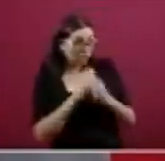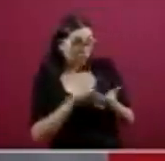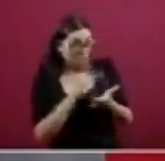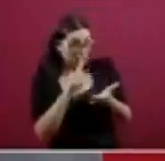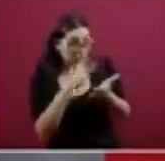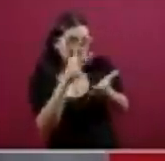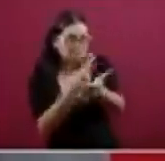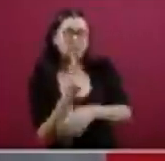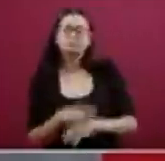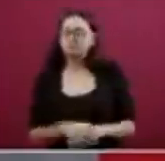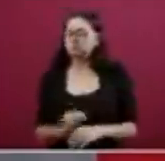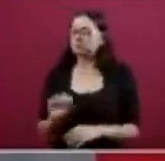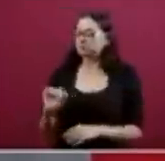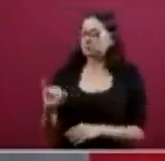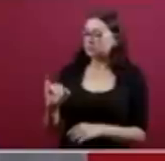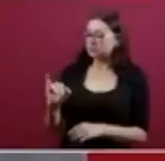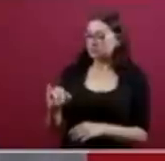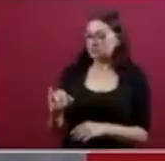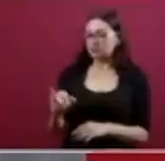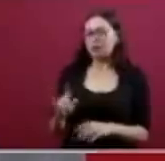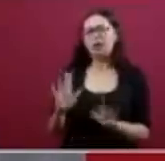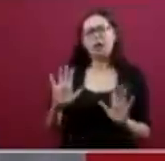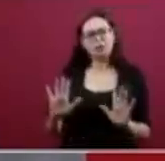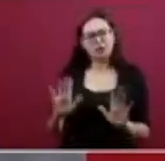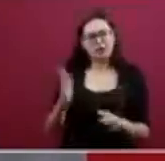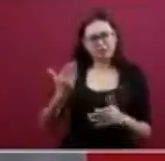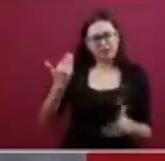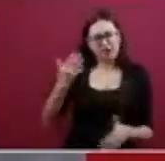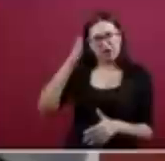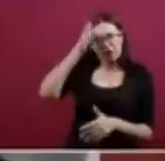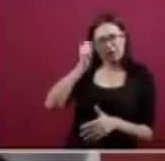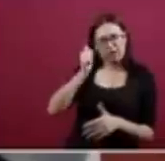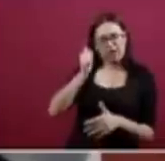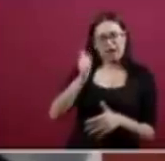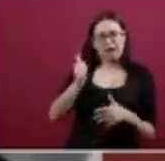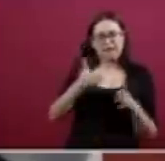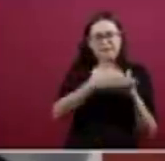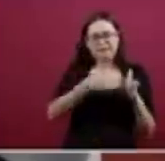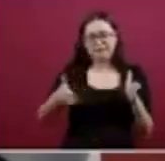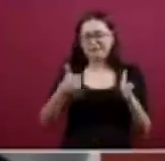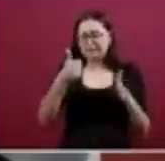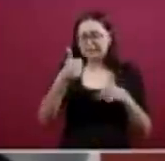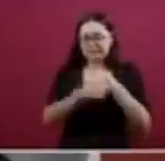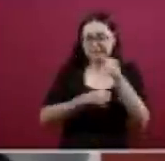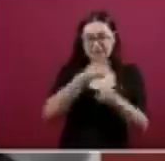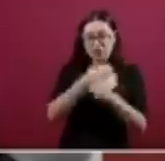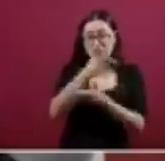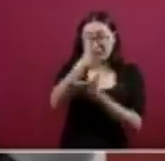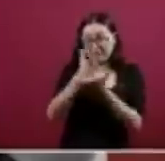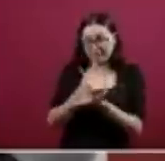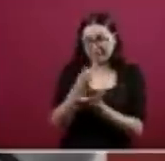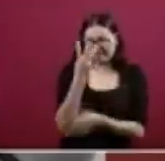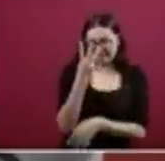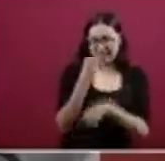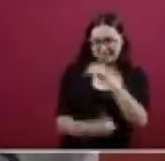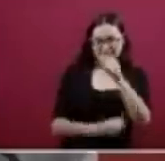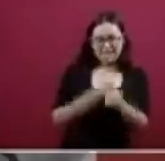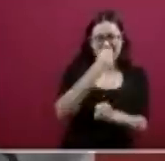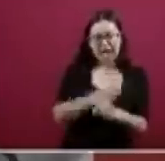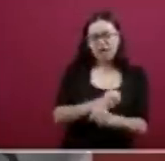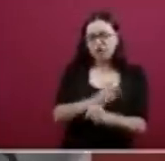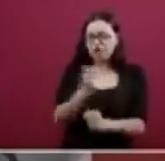Se quedó de que a mitad del sexenio. Sí, cada 3. Cada 3. Para